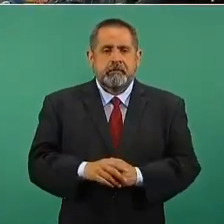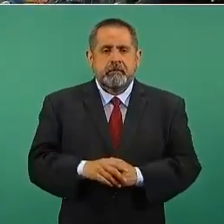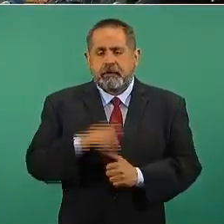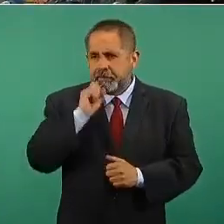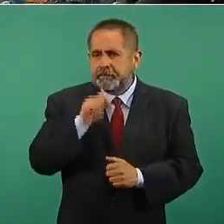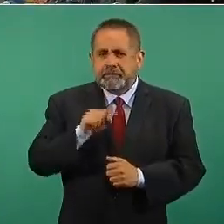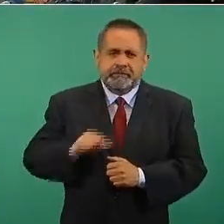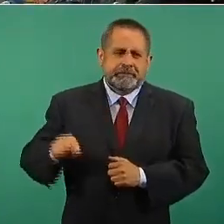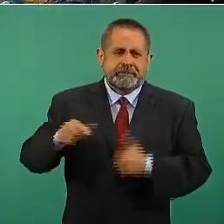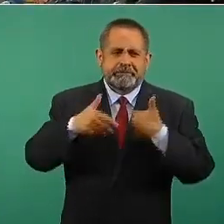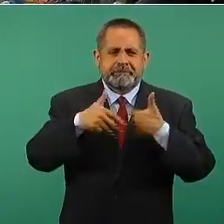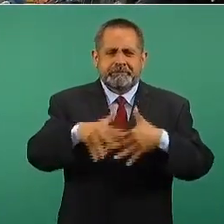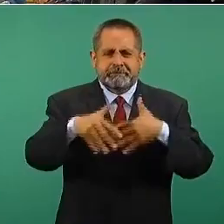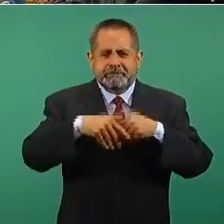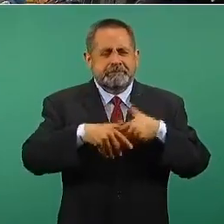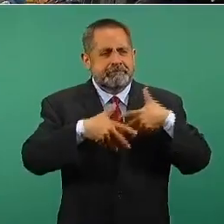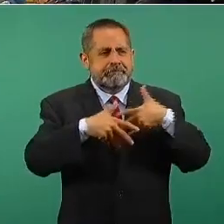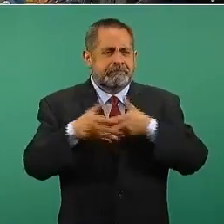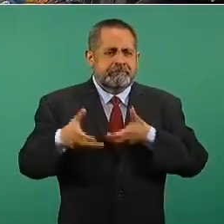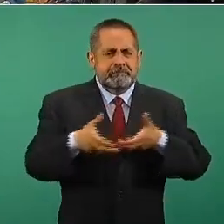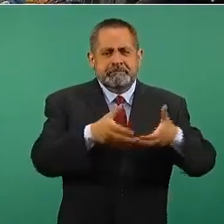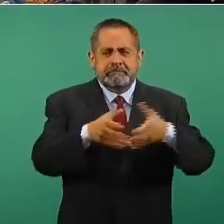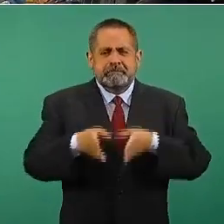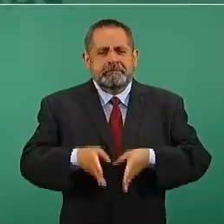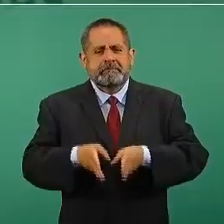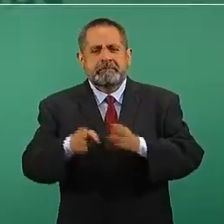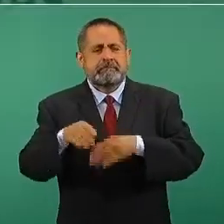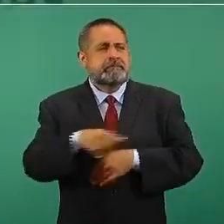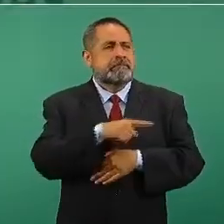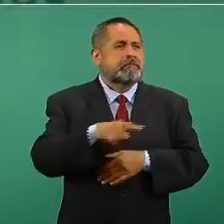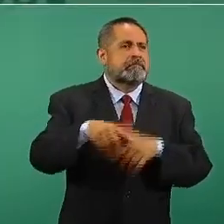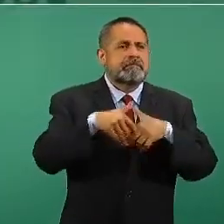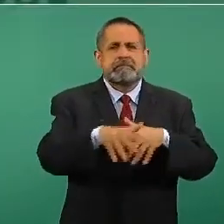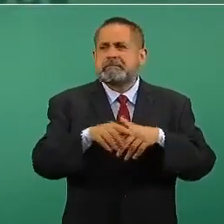en toda la marcha, en todo el paso.